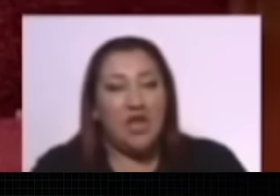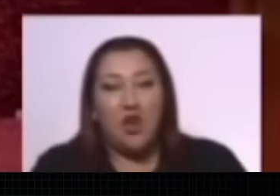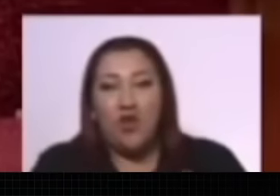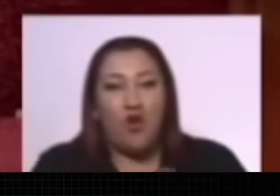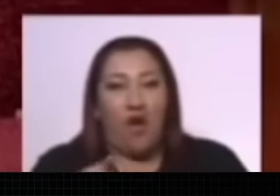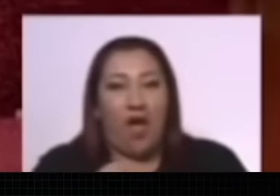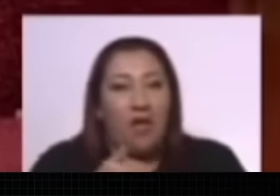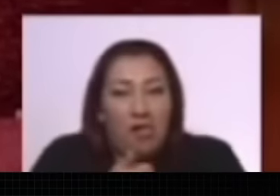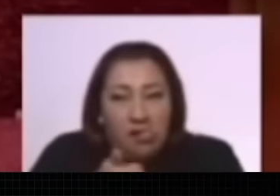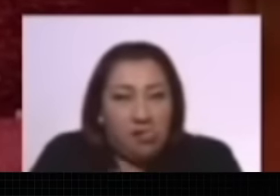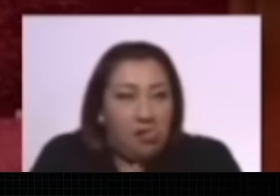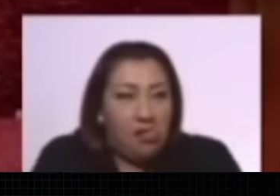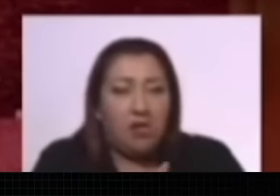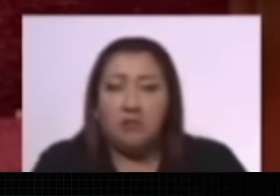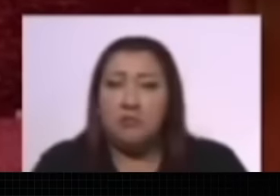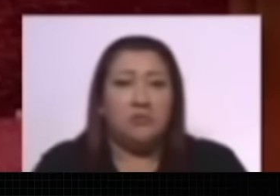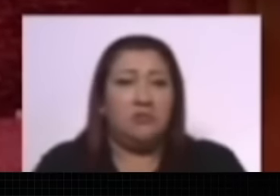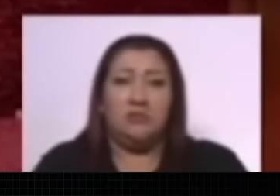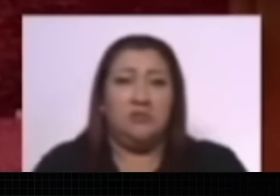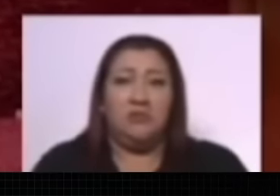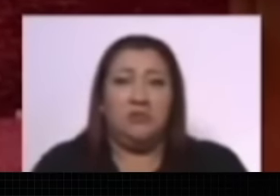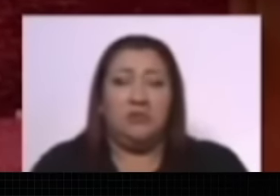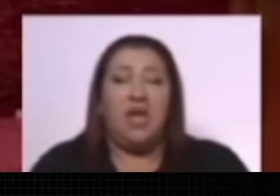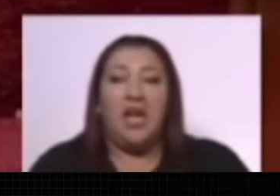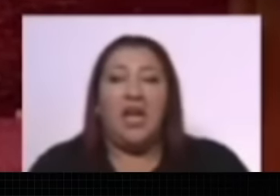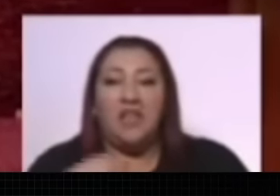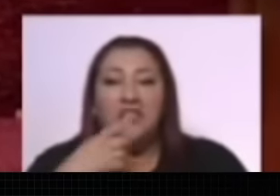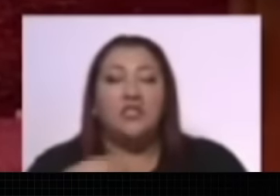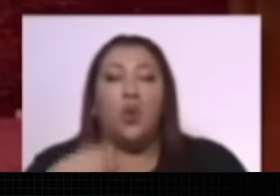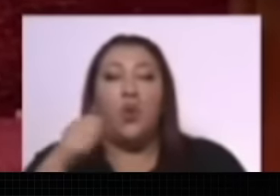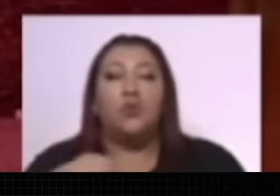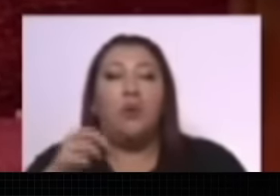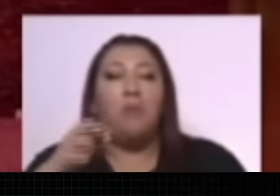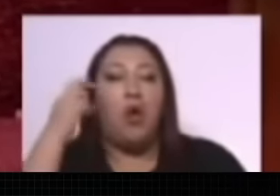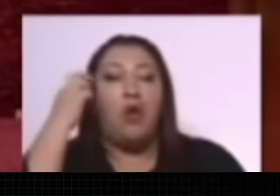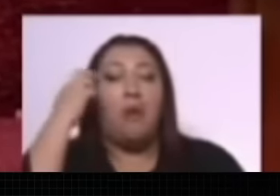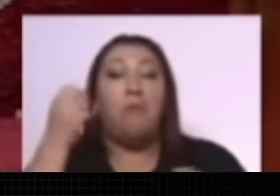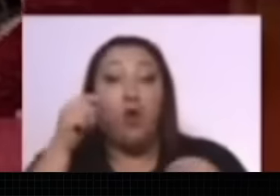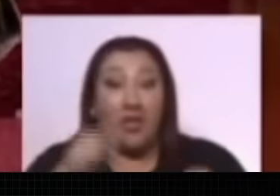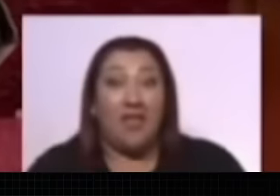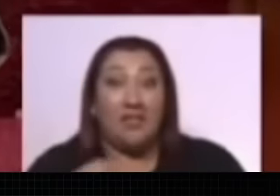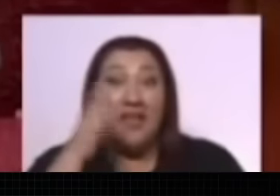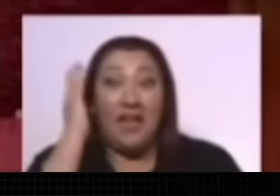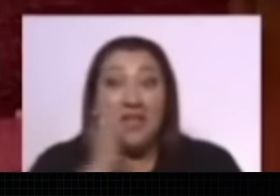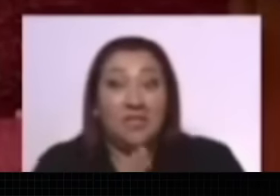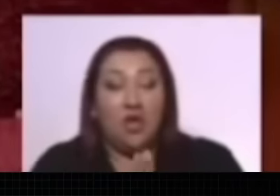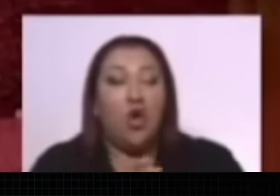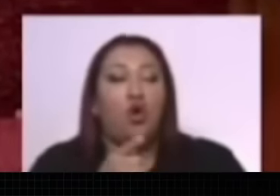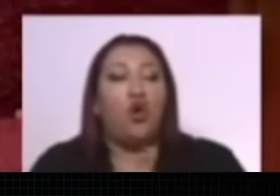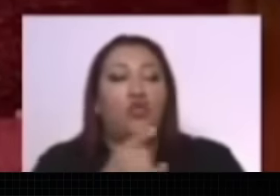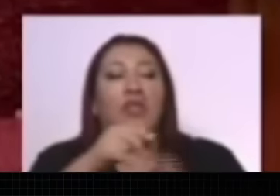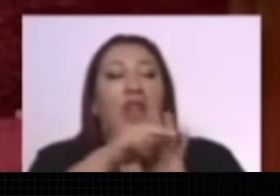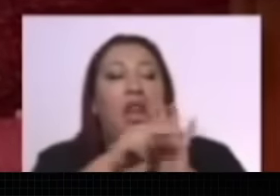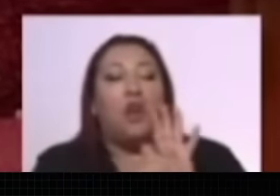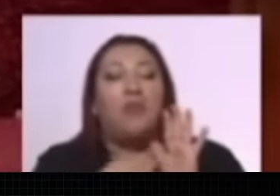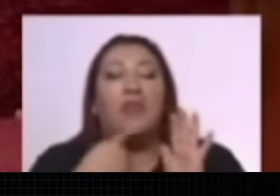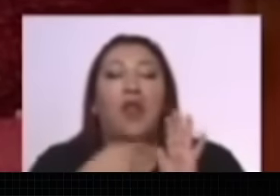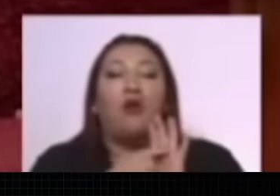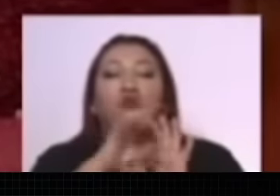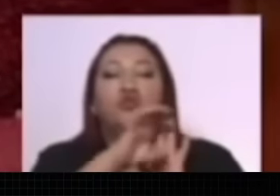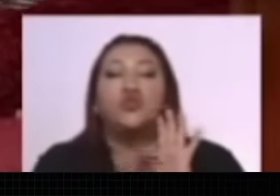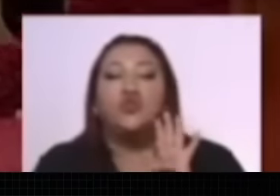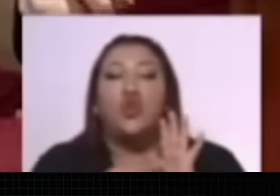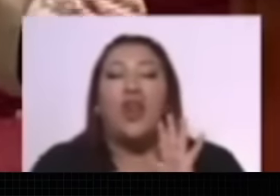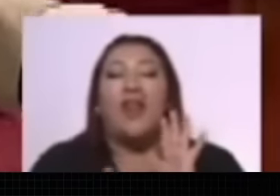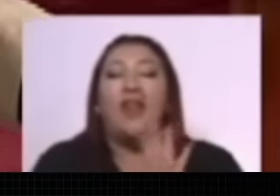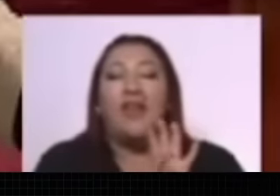hay persecución política. Se dice juicio político porque la infracción es contra la norma constitucional, o